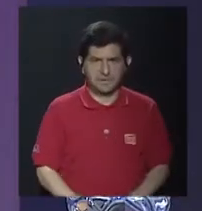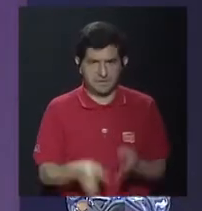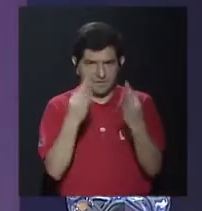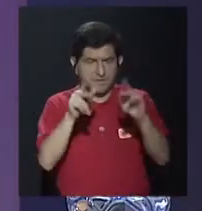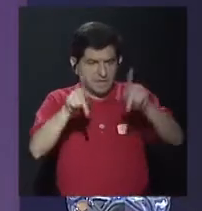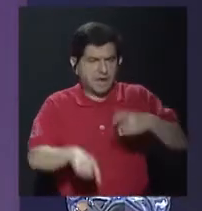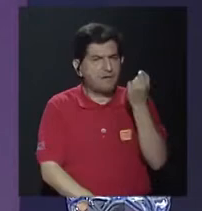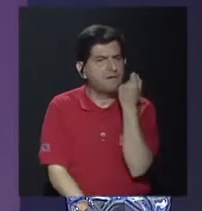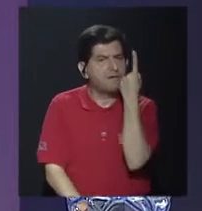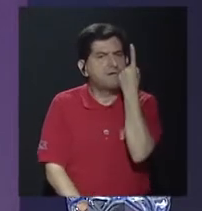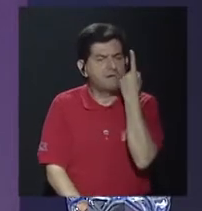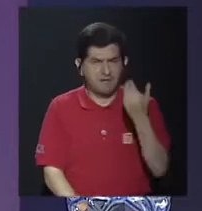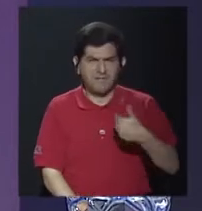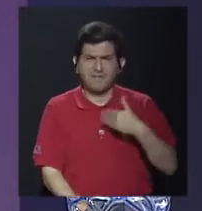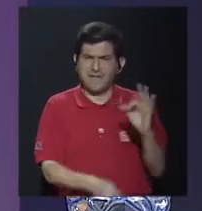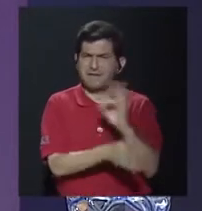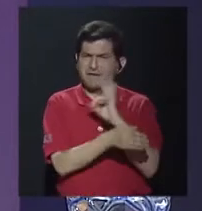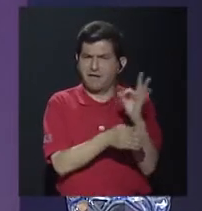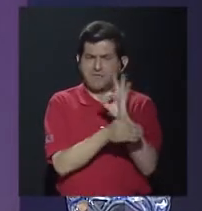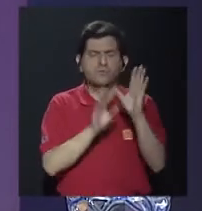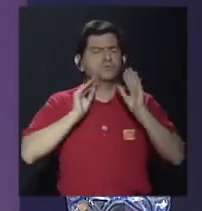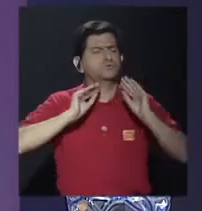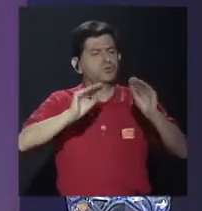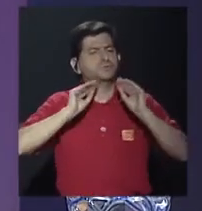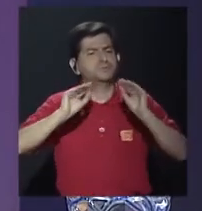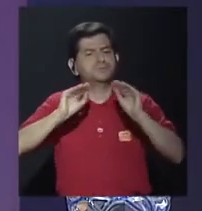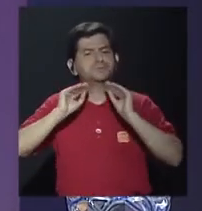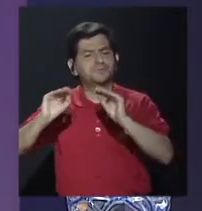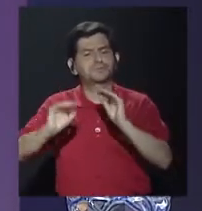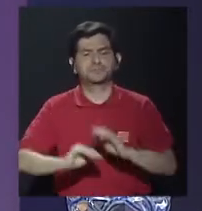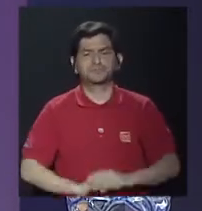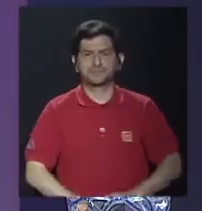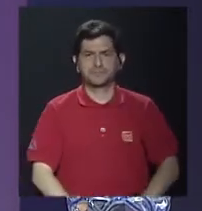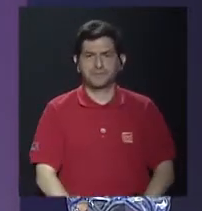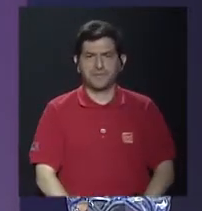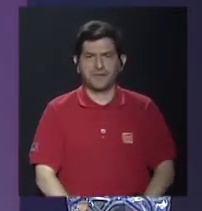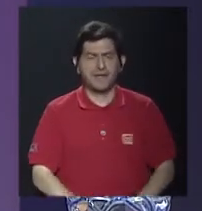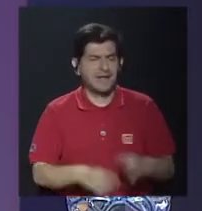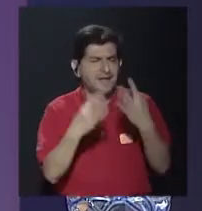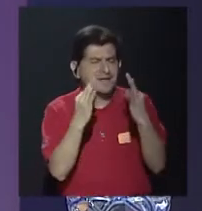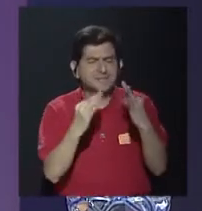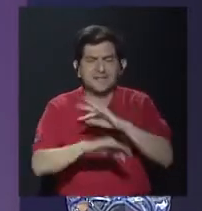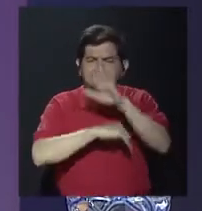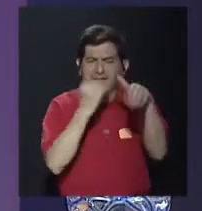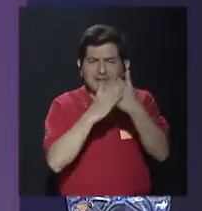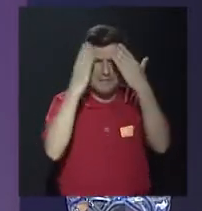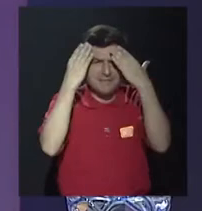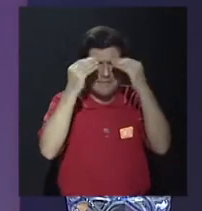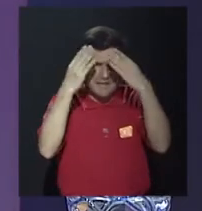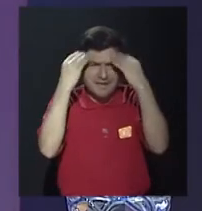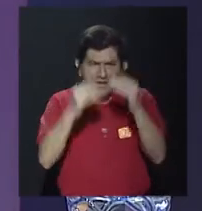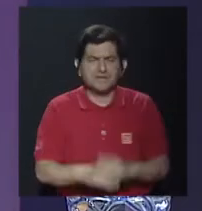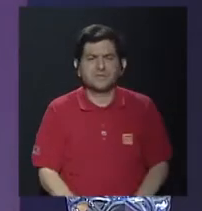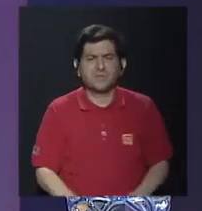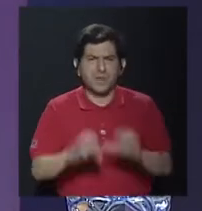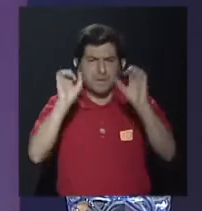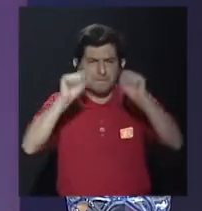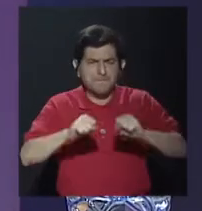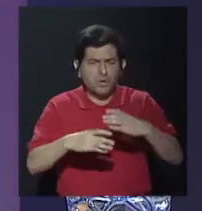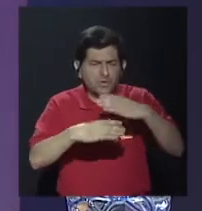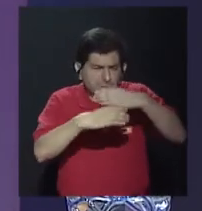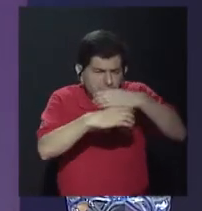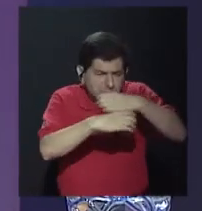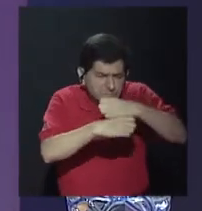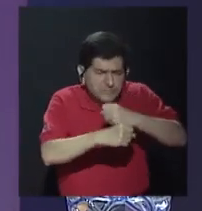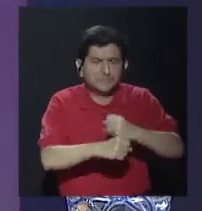los entienda. Entonces tiene una función también pedagógica, de mediar toda esta información, de hacer síntesis, que es muy